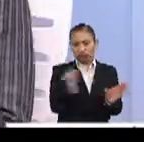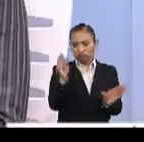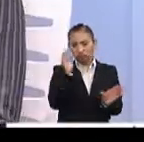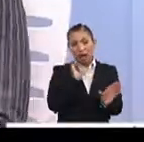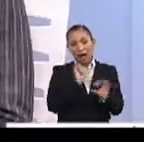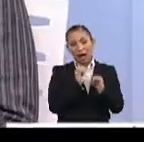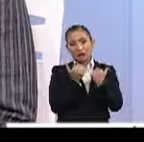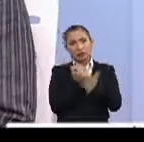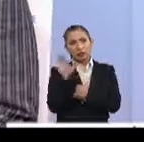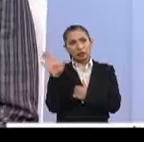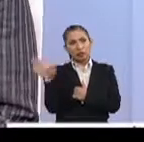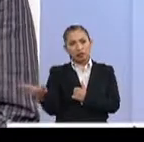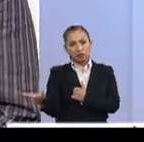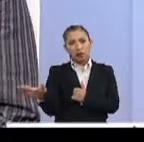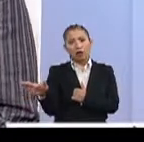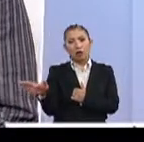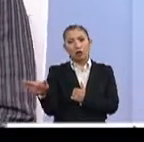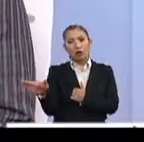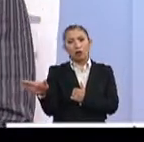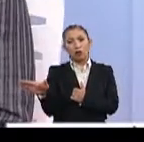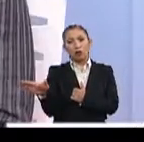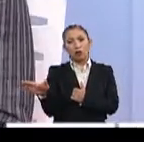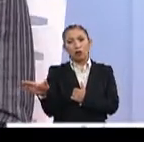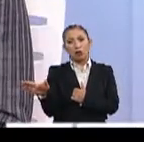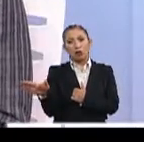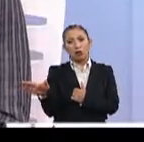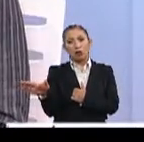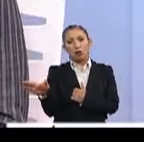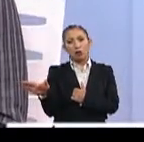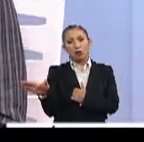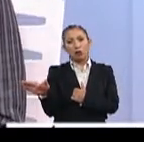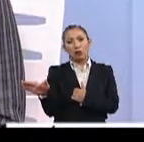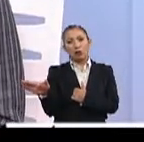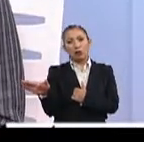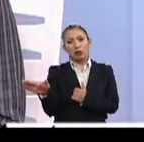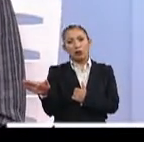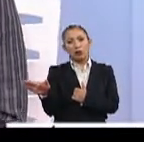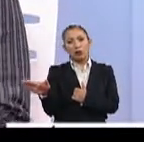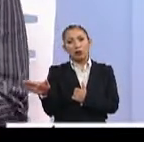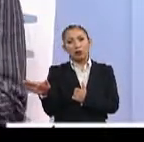la Asociación de